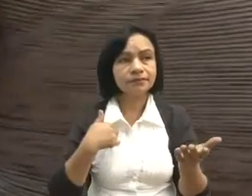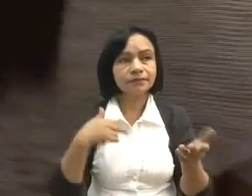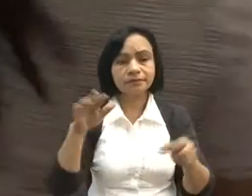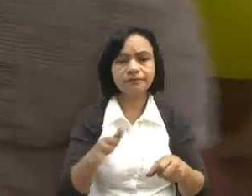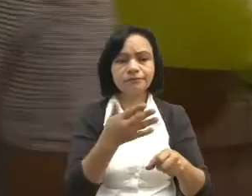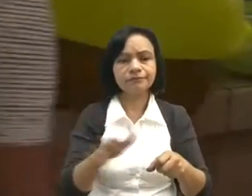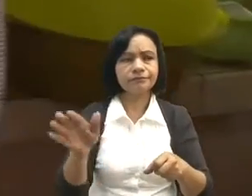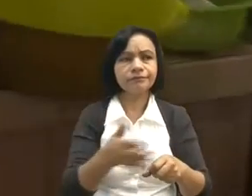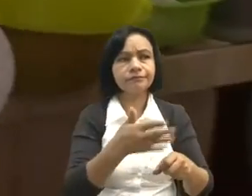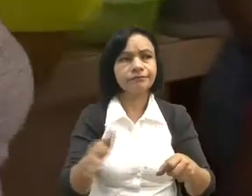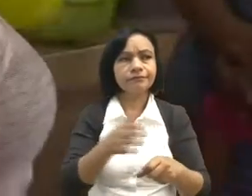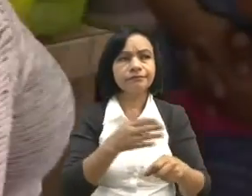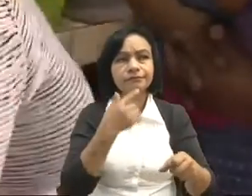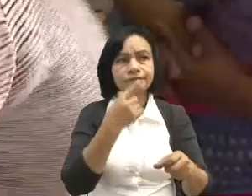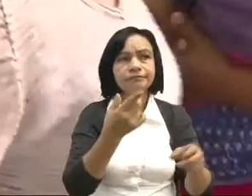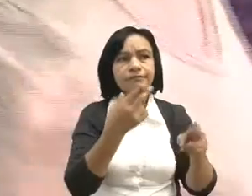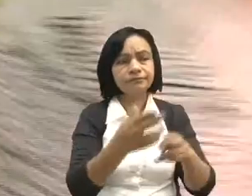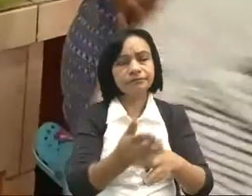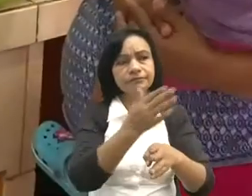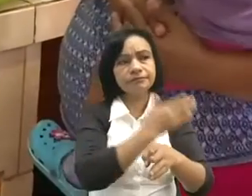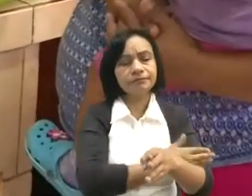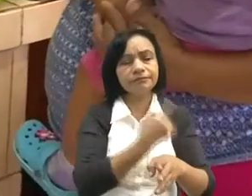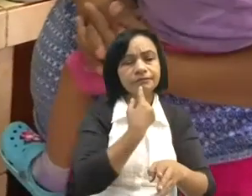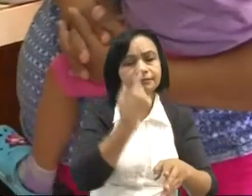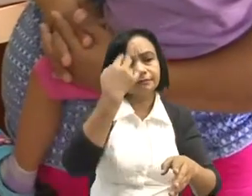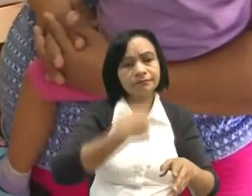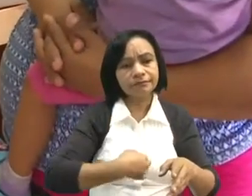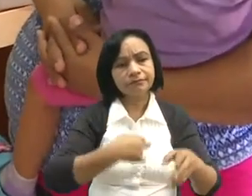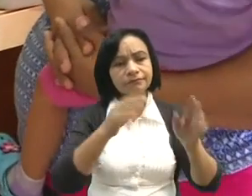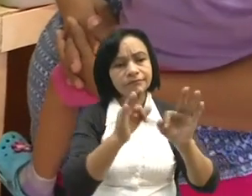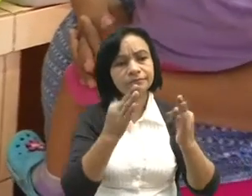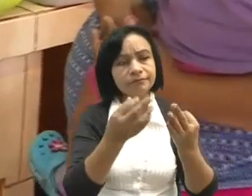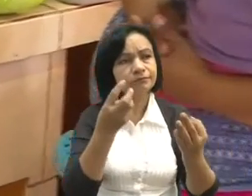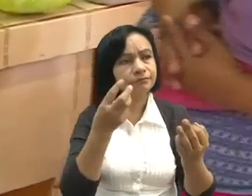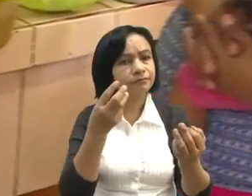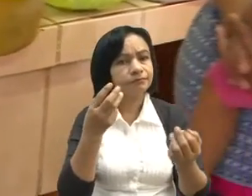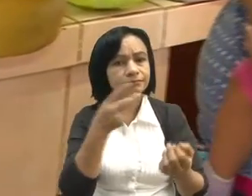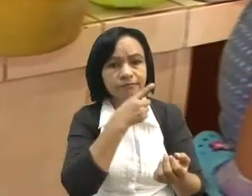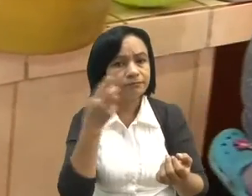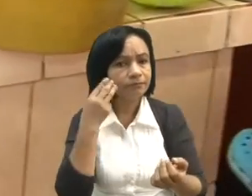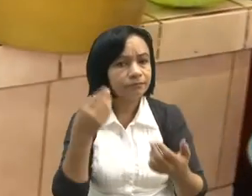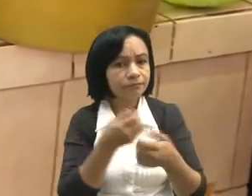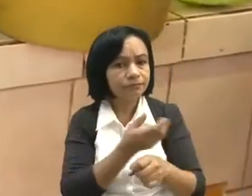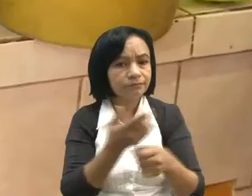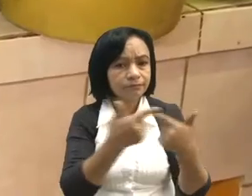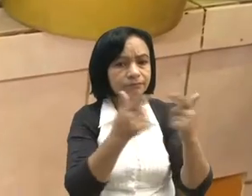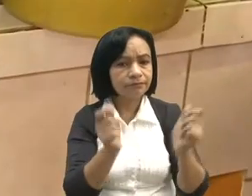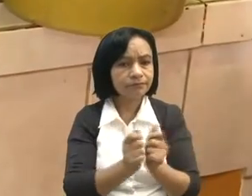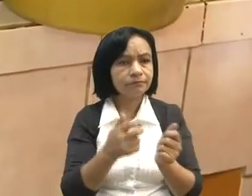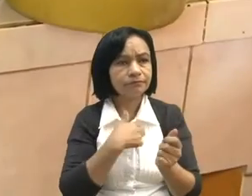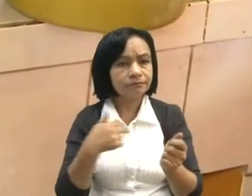los alimentos, sino que es que se organizan días previos. Hemos visto como incluso algunos consejos de padres y madres de familia organizan